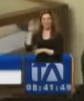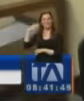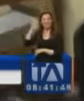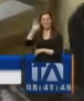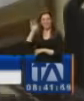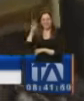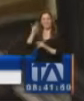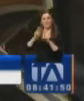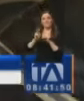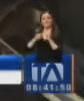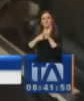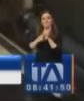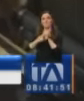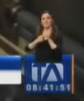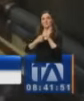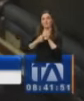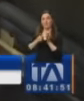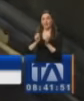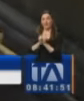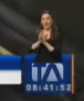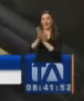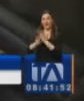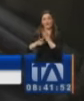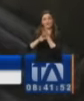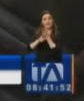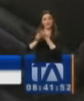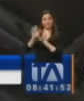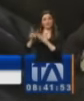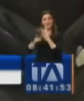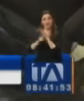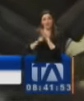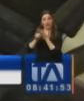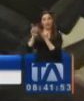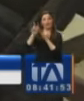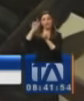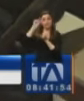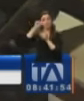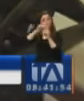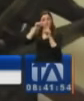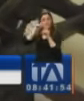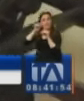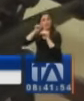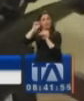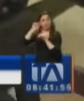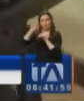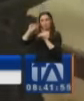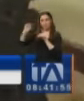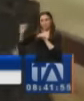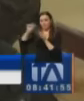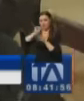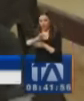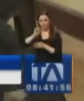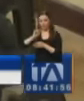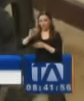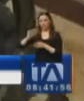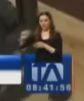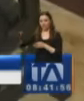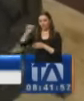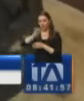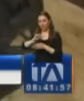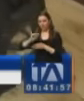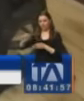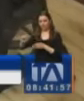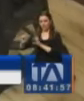las imprentas, los libros se iban montando letra por letra, cada palabra en cada